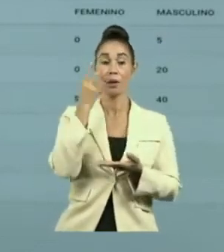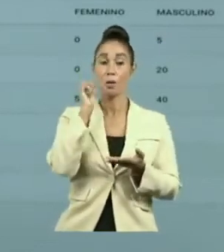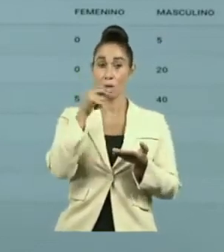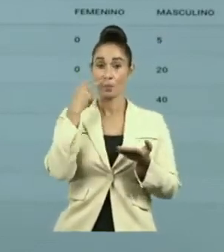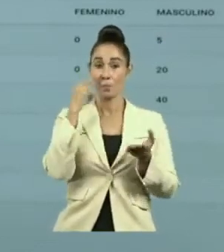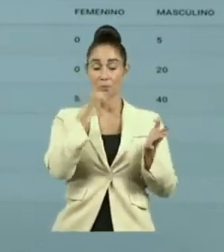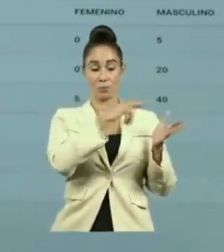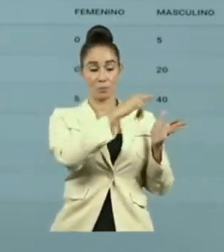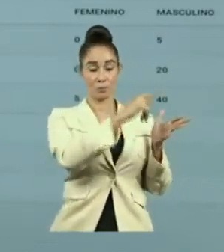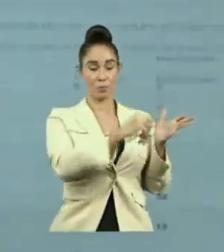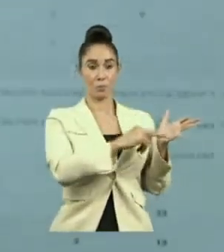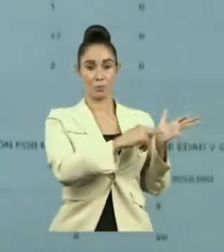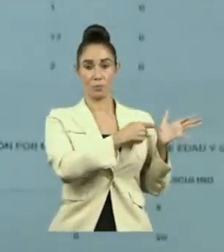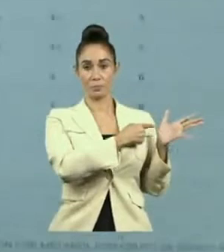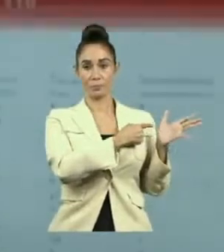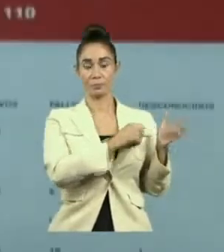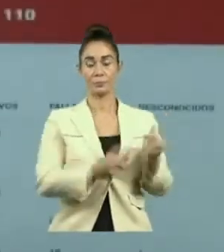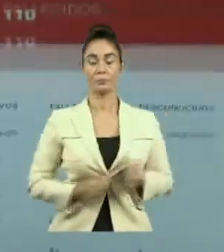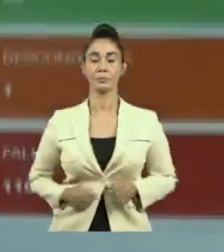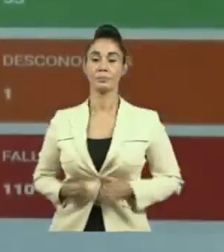pantalla anexa